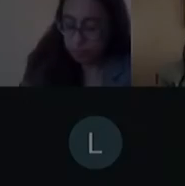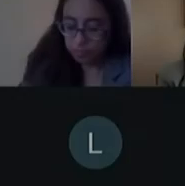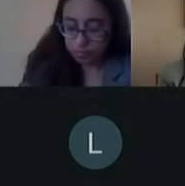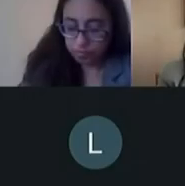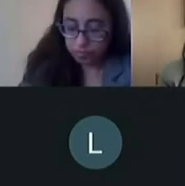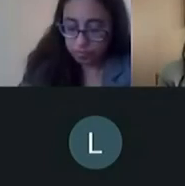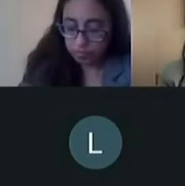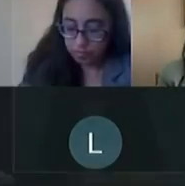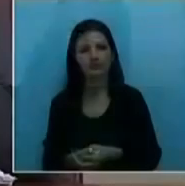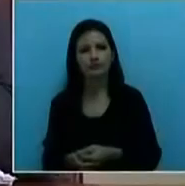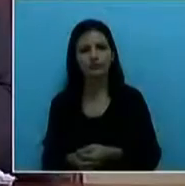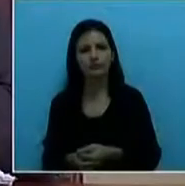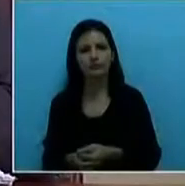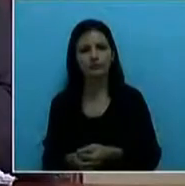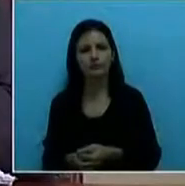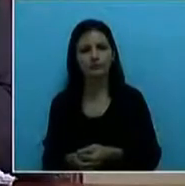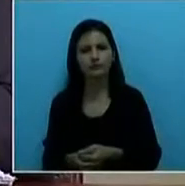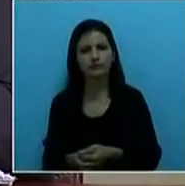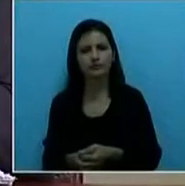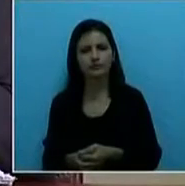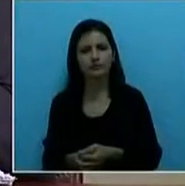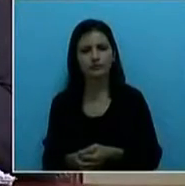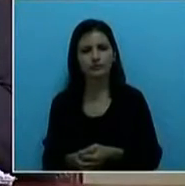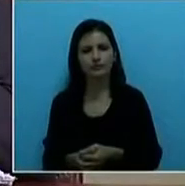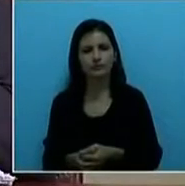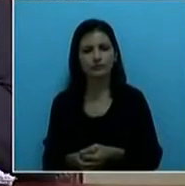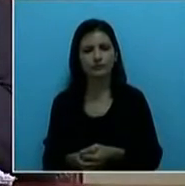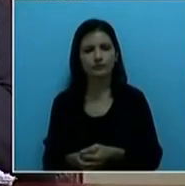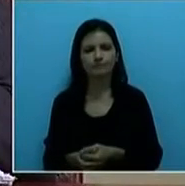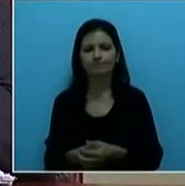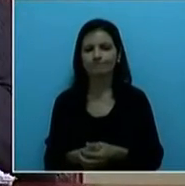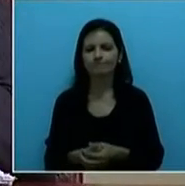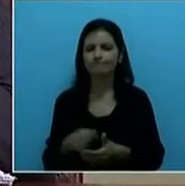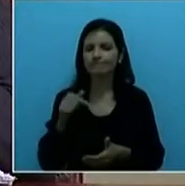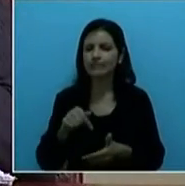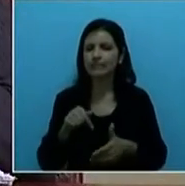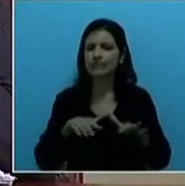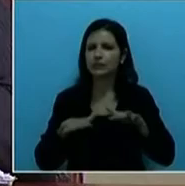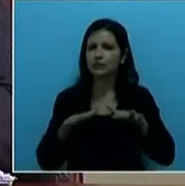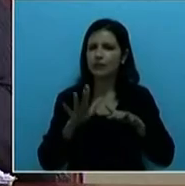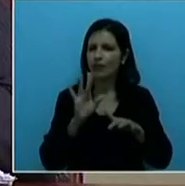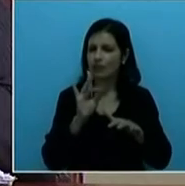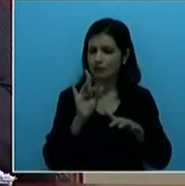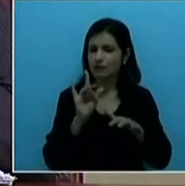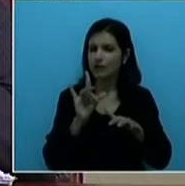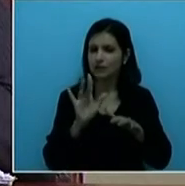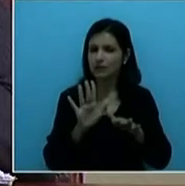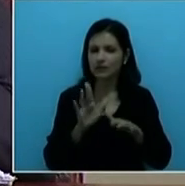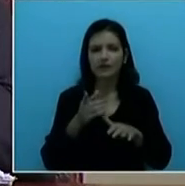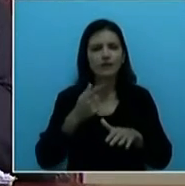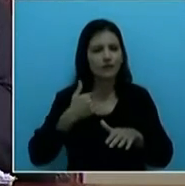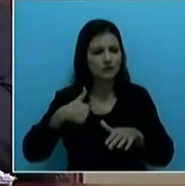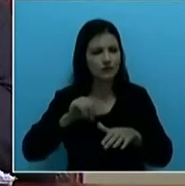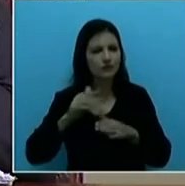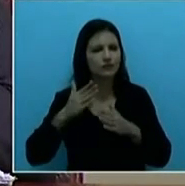no tengo dudas que de este momento difícil vamos a salir mejores no tengo